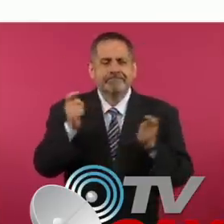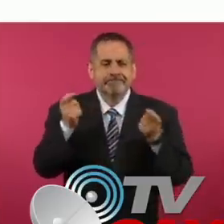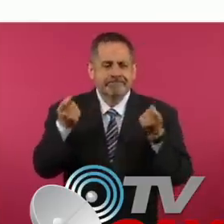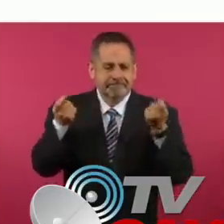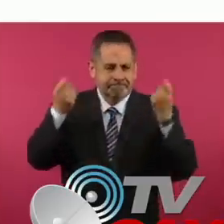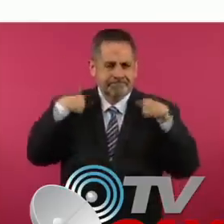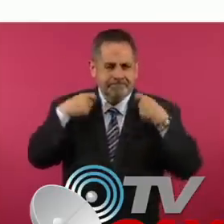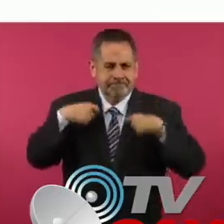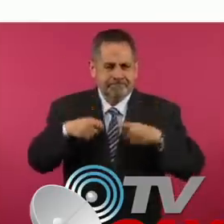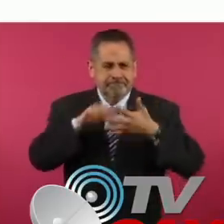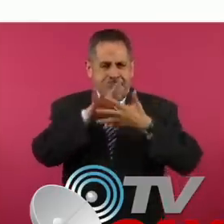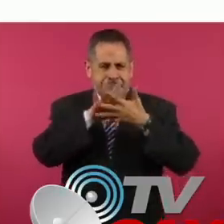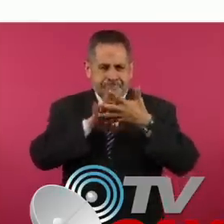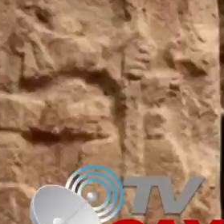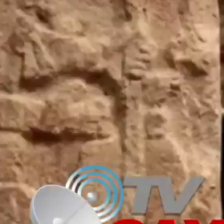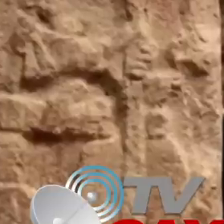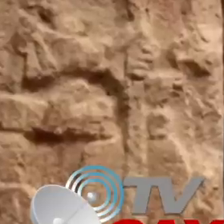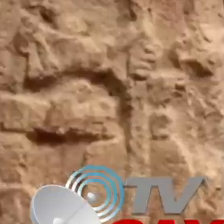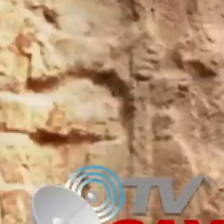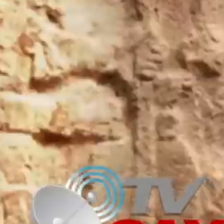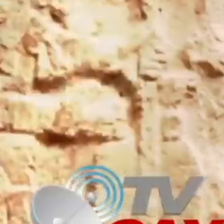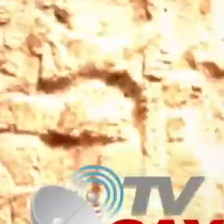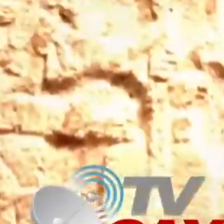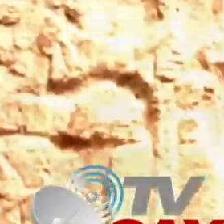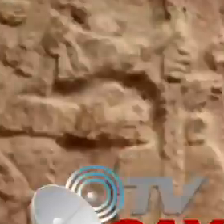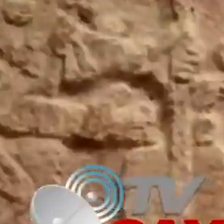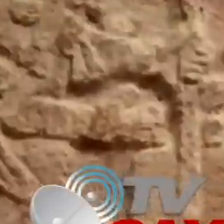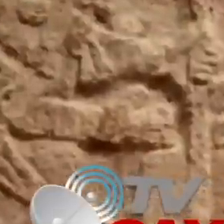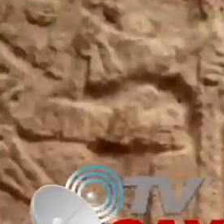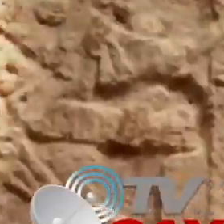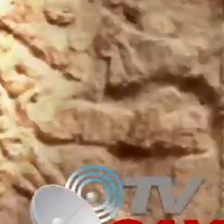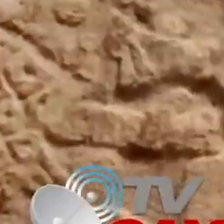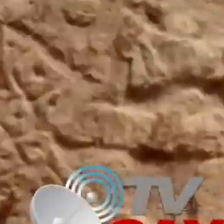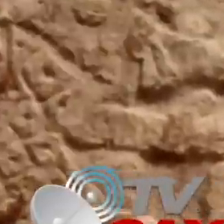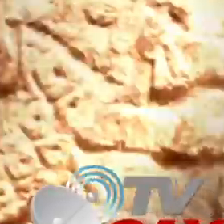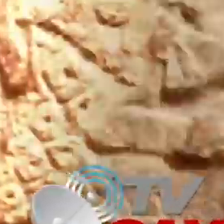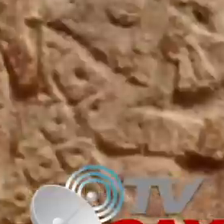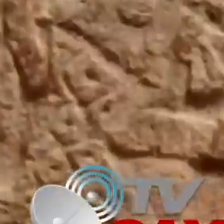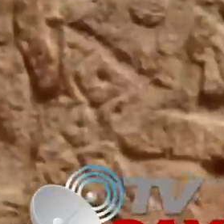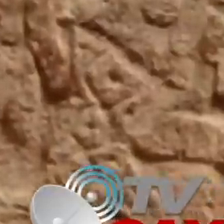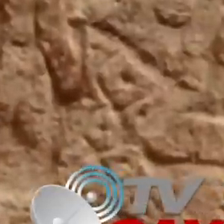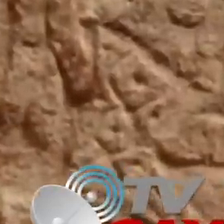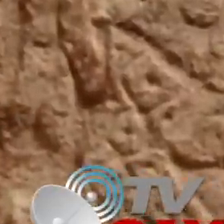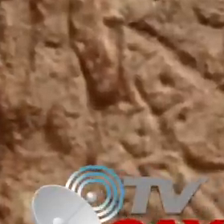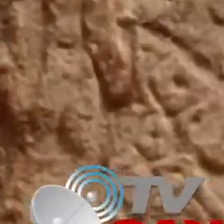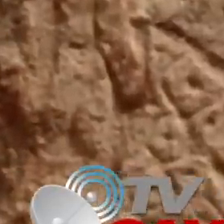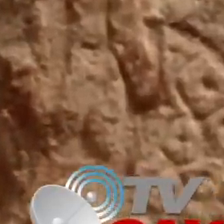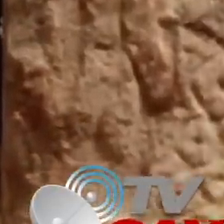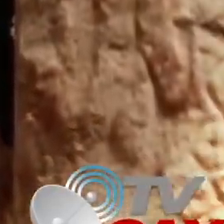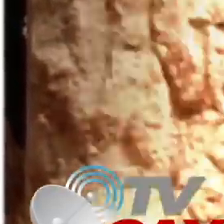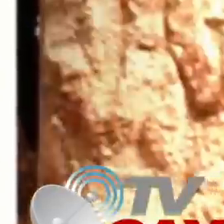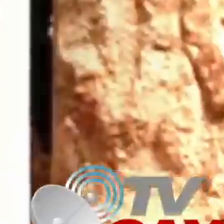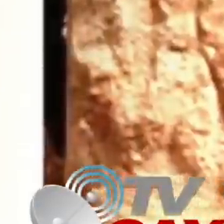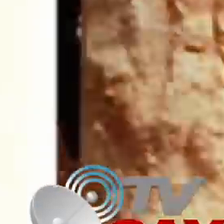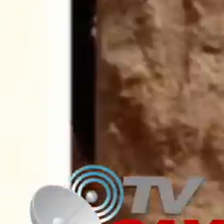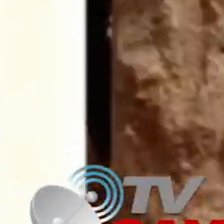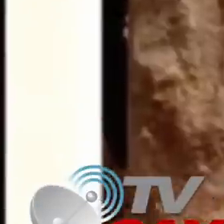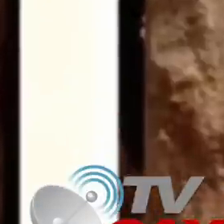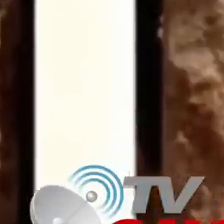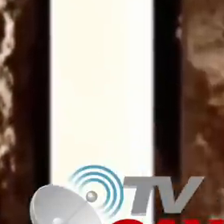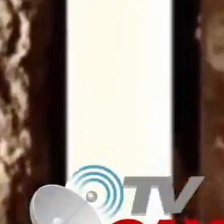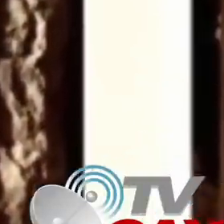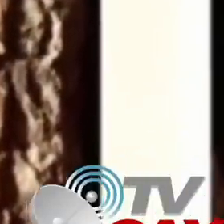reticulada sostiene en la mano izquierda un bastón y un bulto en la mano derecha